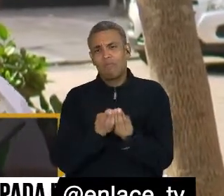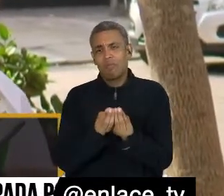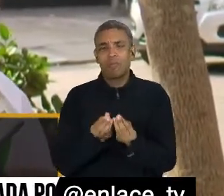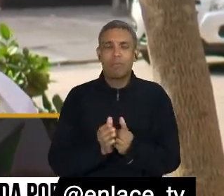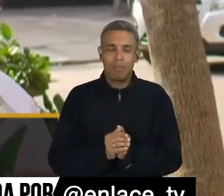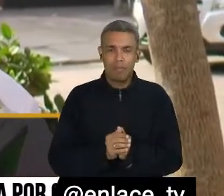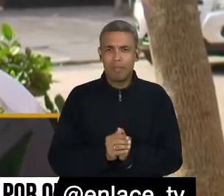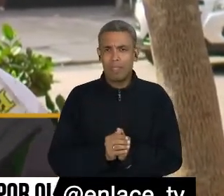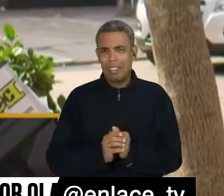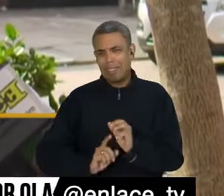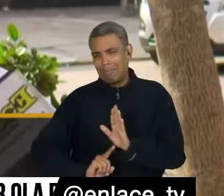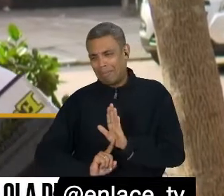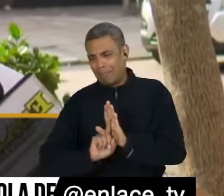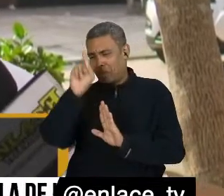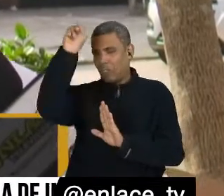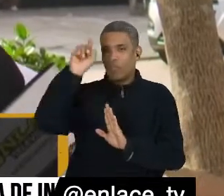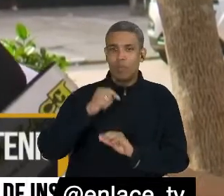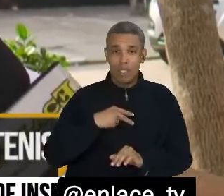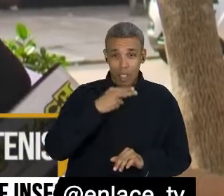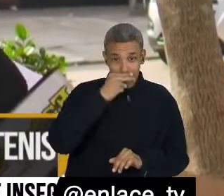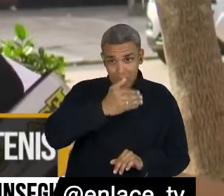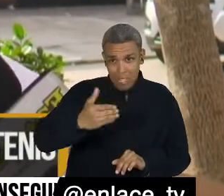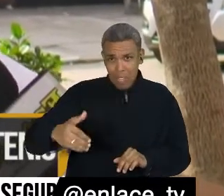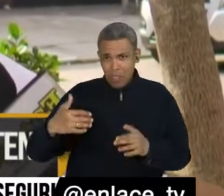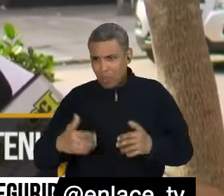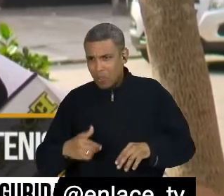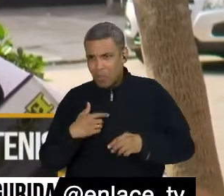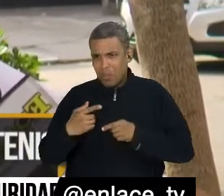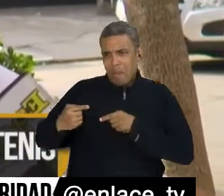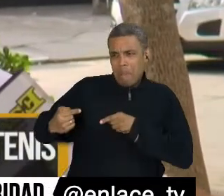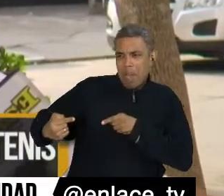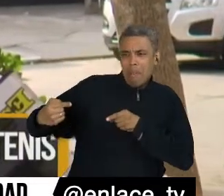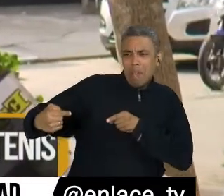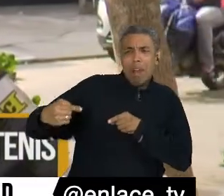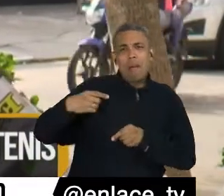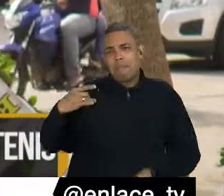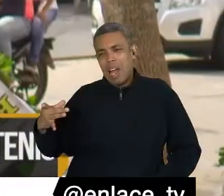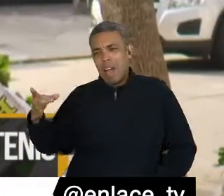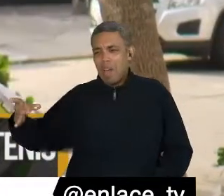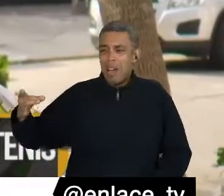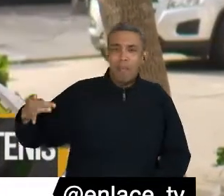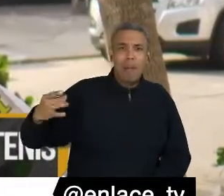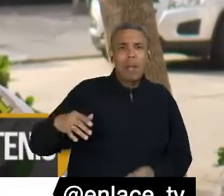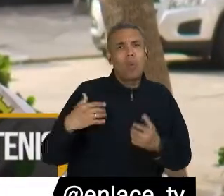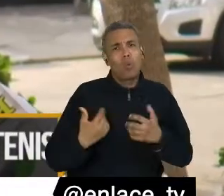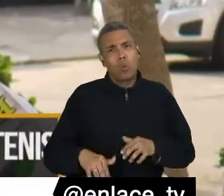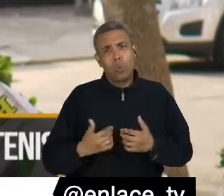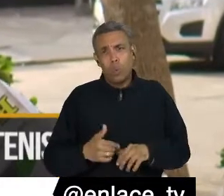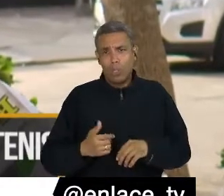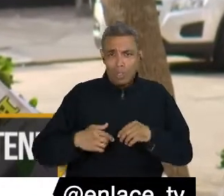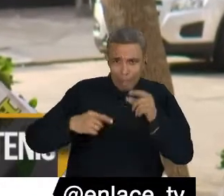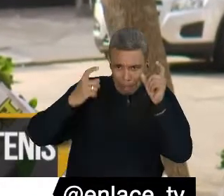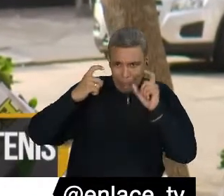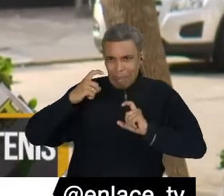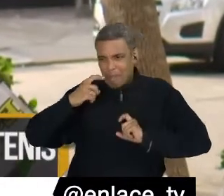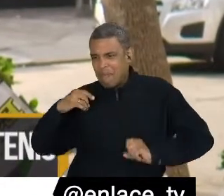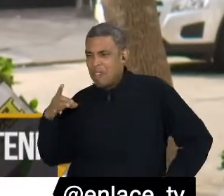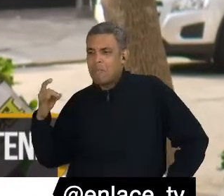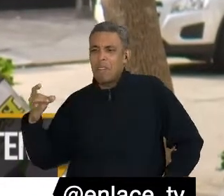total, protagonistas estos niños en todas las categorías. Nos llevamos casi todos los títulos. En